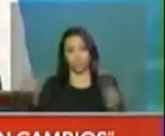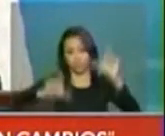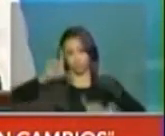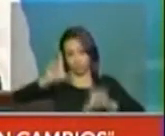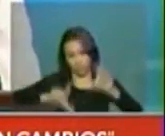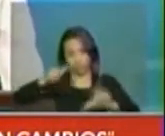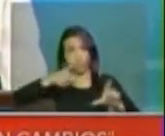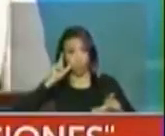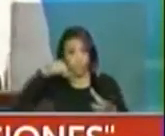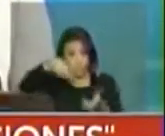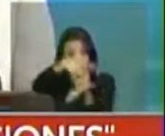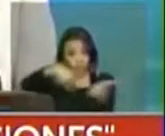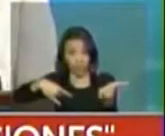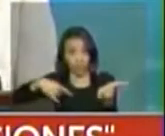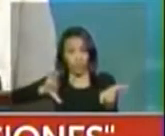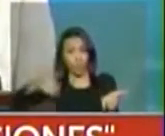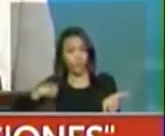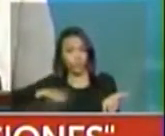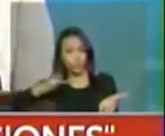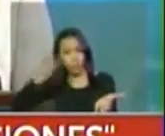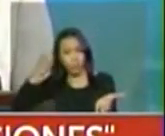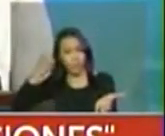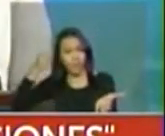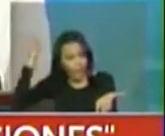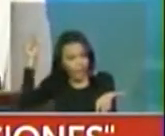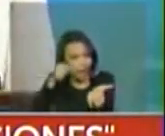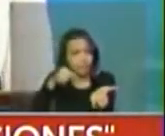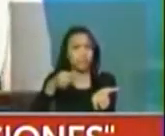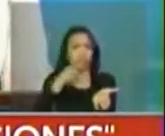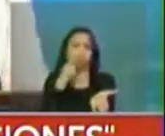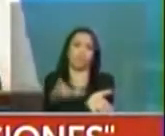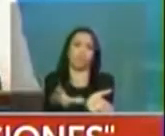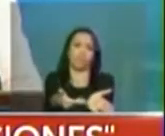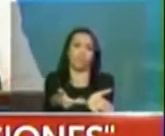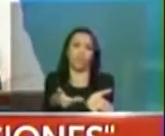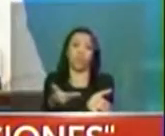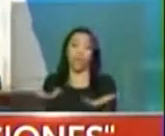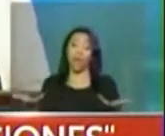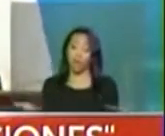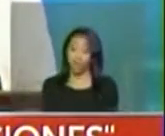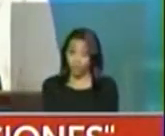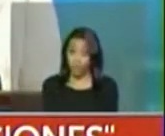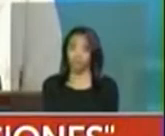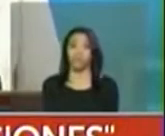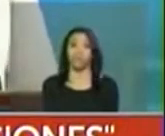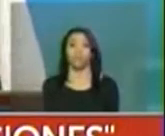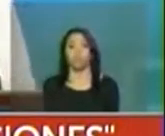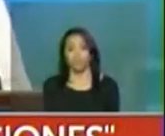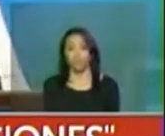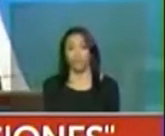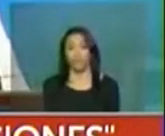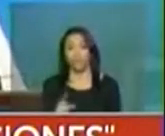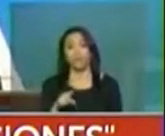para todos cuando percibimos que era de esto de lo que se trataba. Ahora